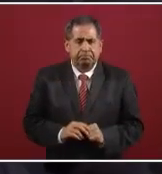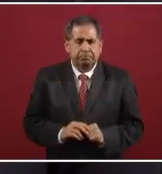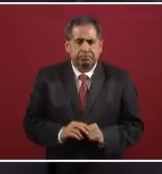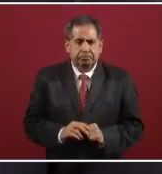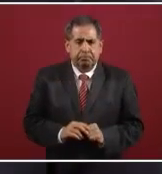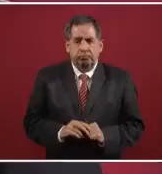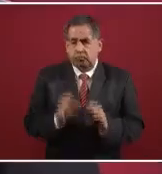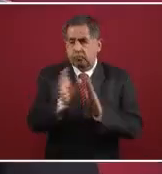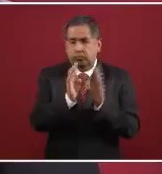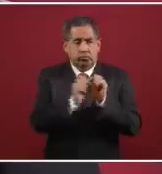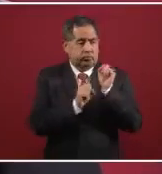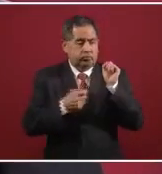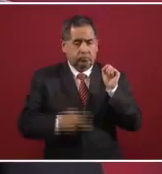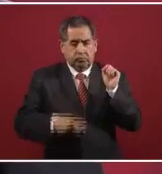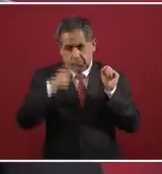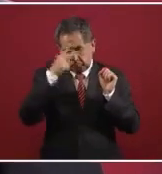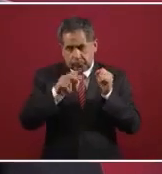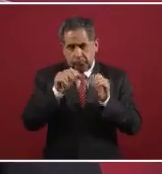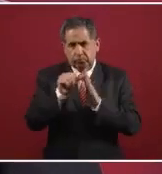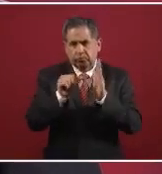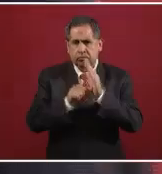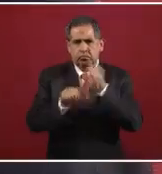de nuestra Constitución.